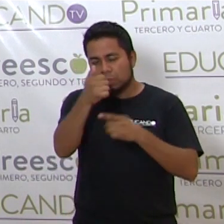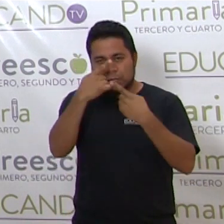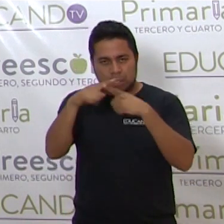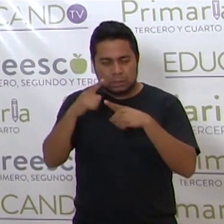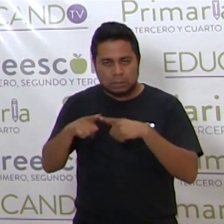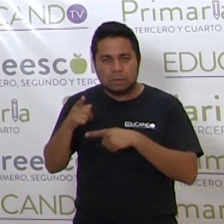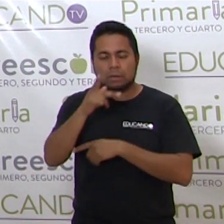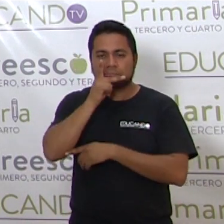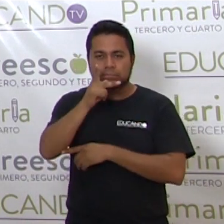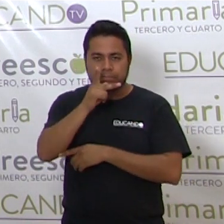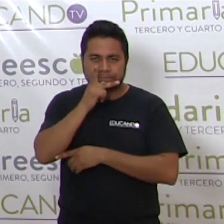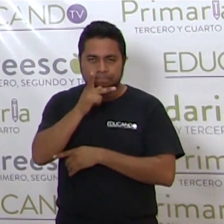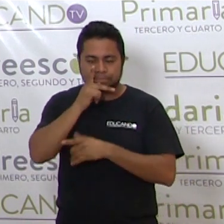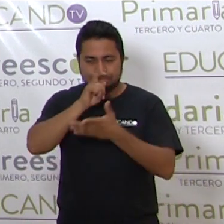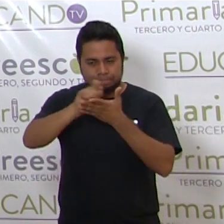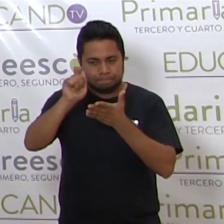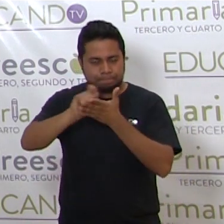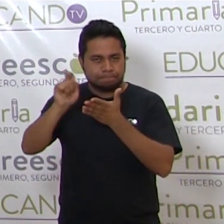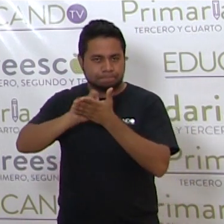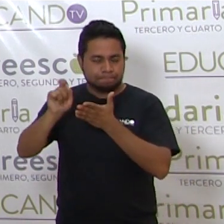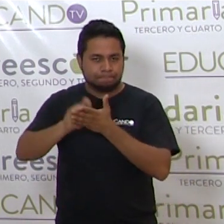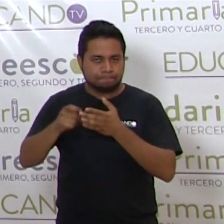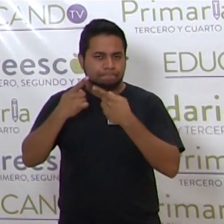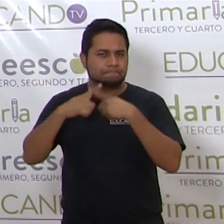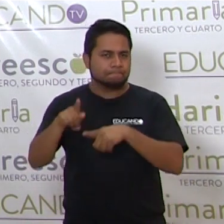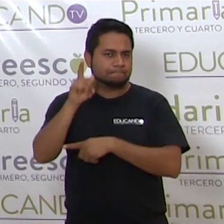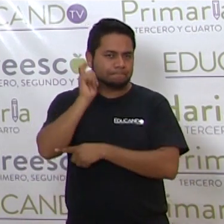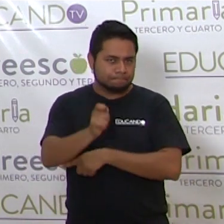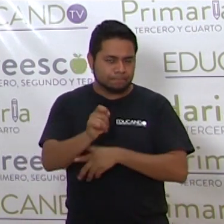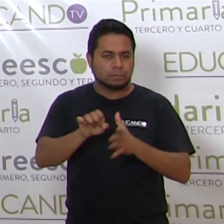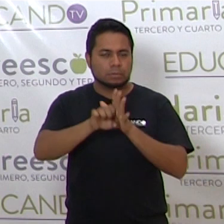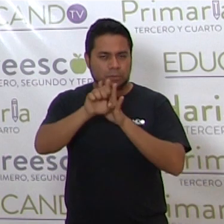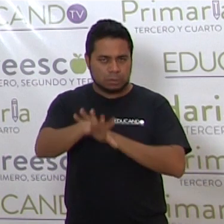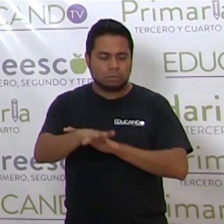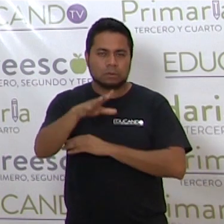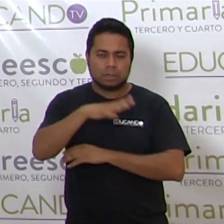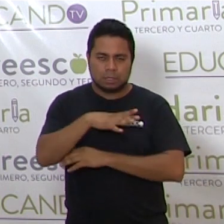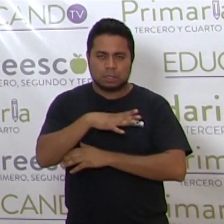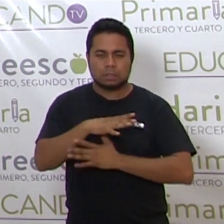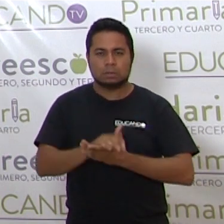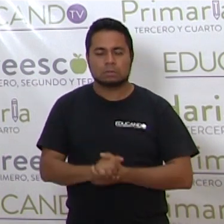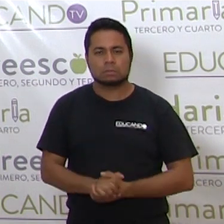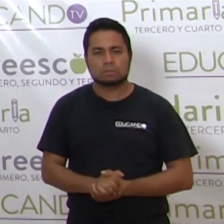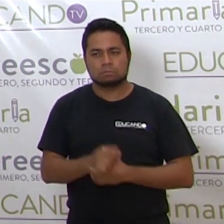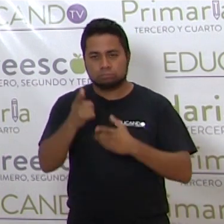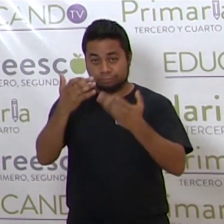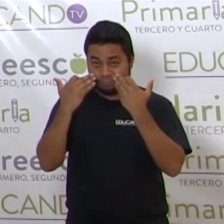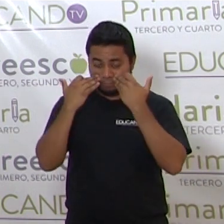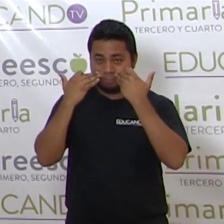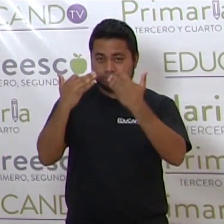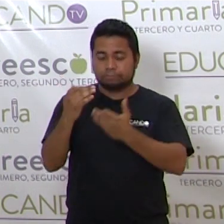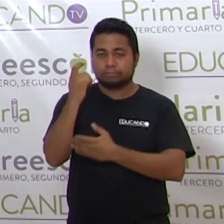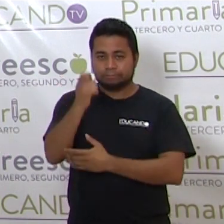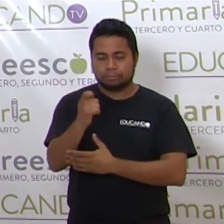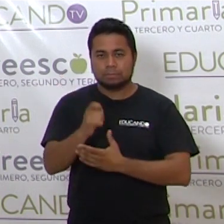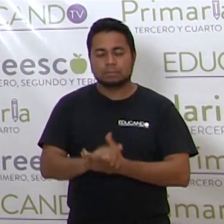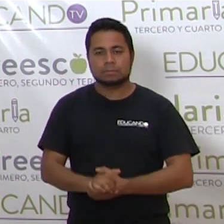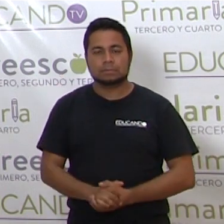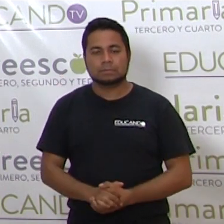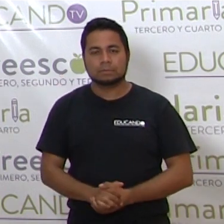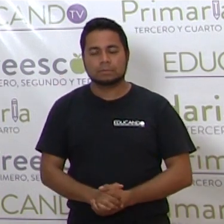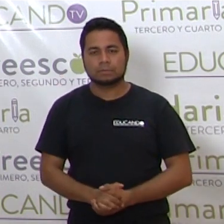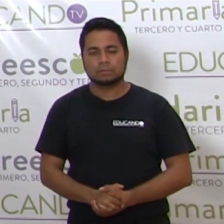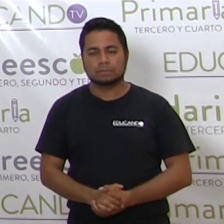léxicas qué son como ustedes pueden darse cuenta